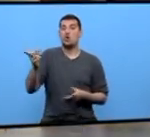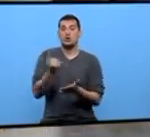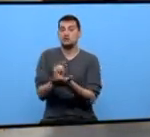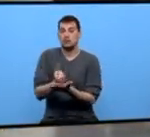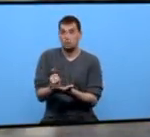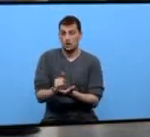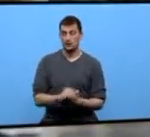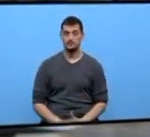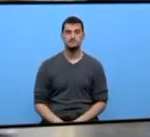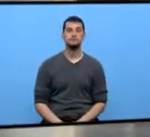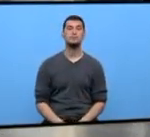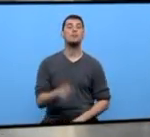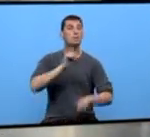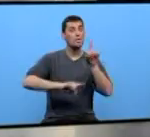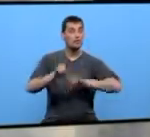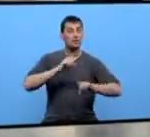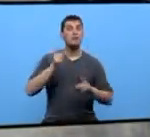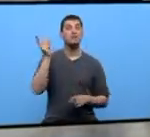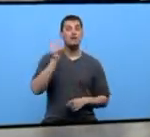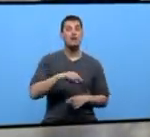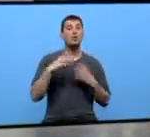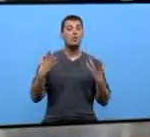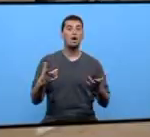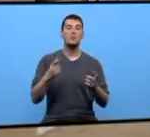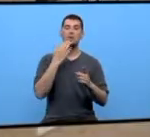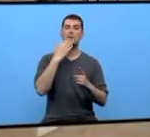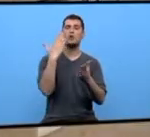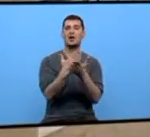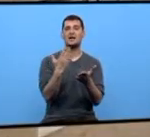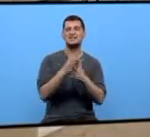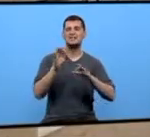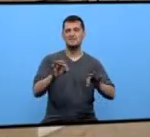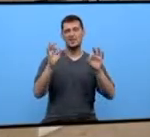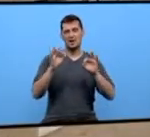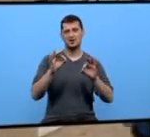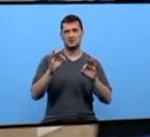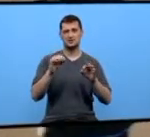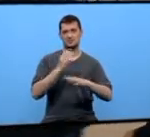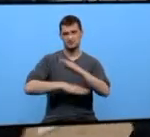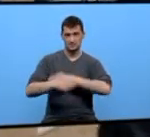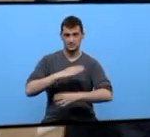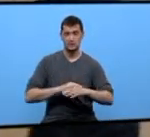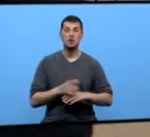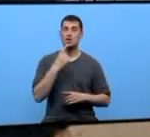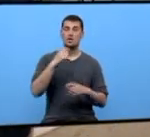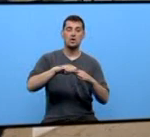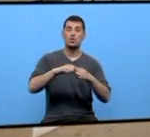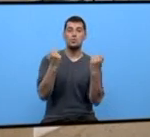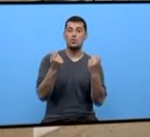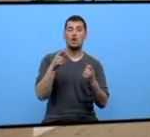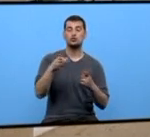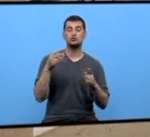materia. Máis problemático todavía para os rapaces especiais. É unha ruptura no seu proxecto educativo, é comezar de